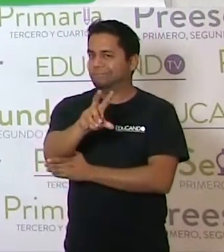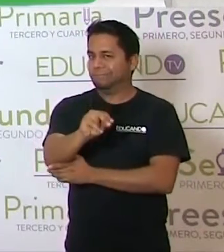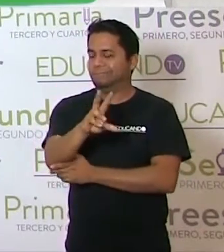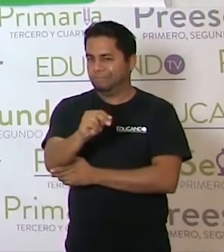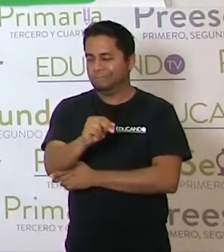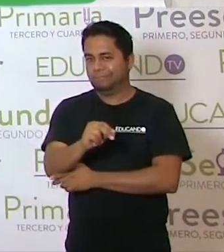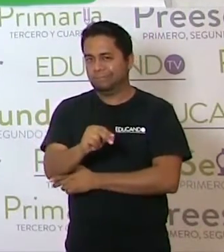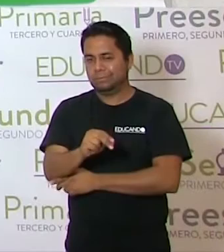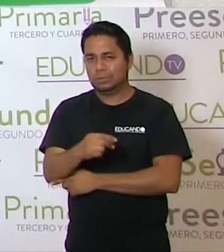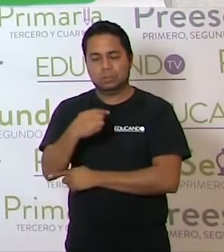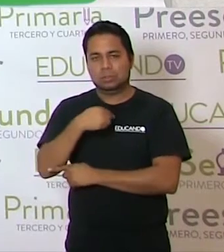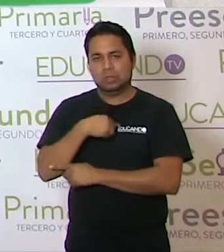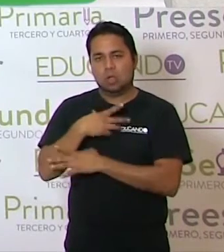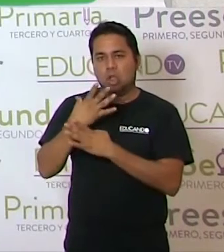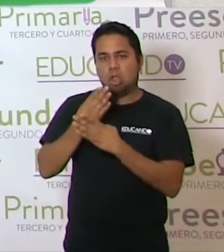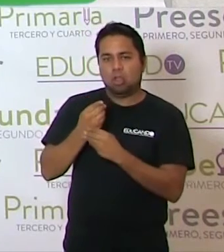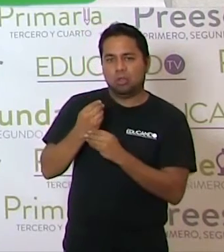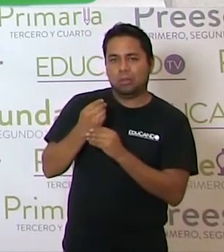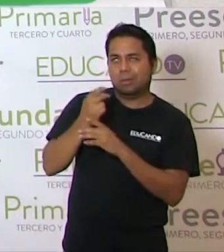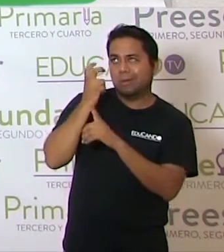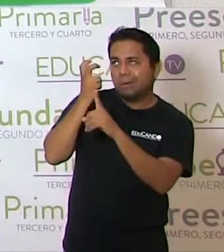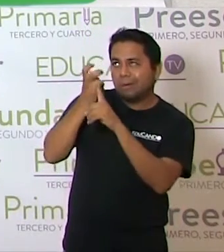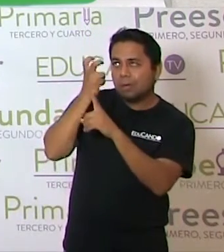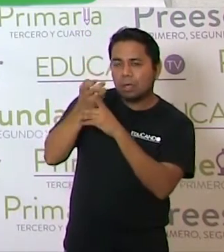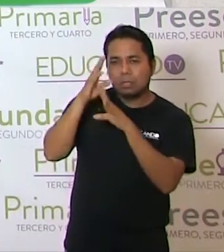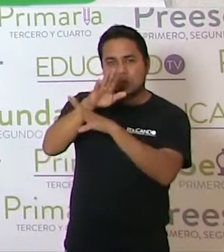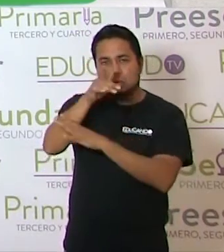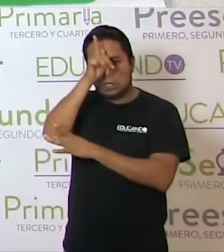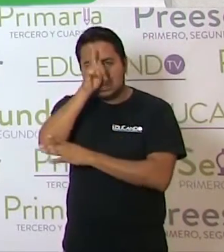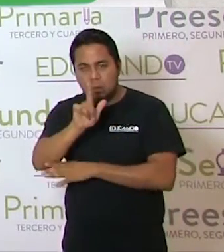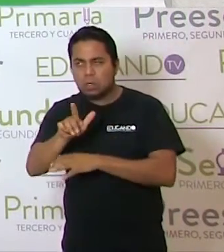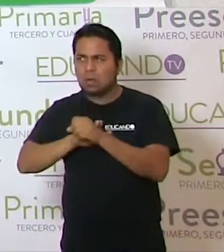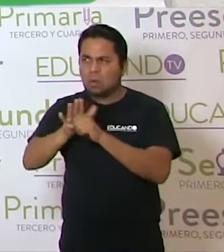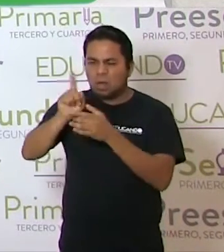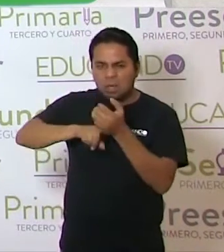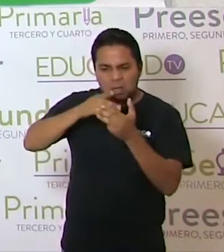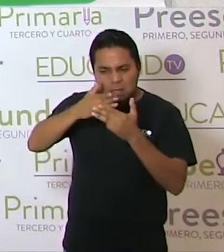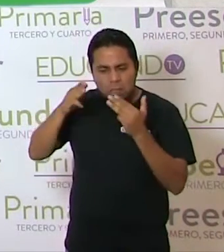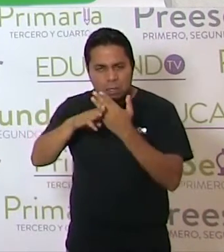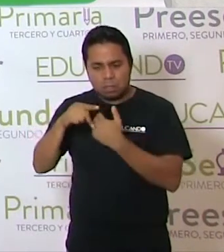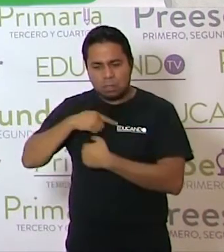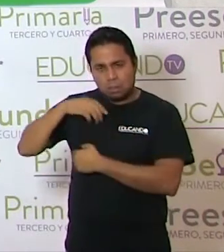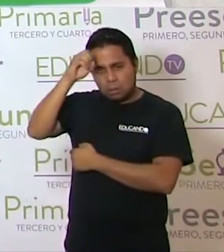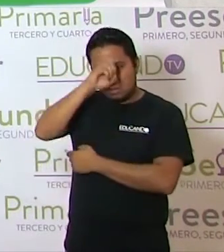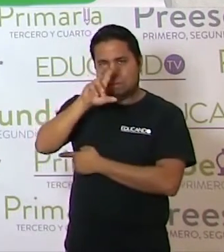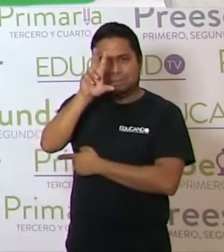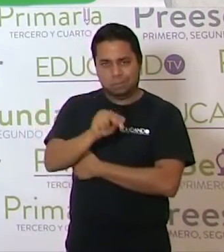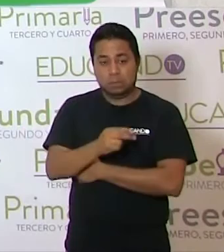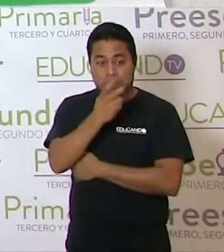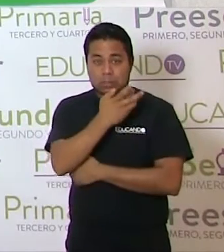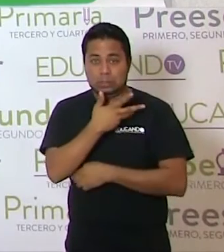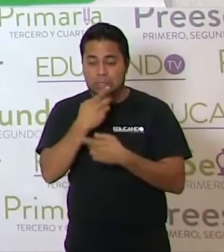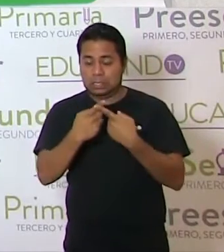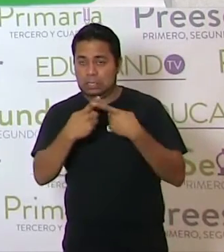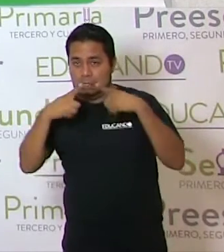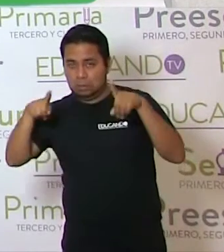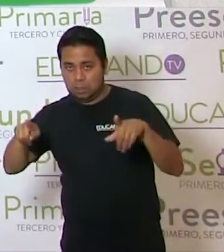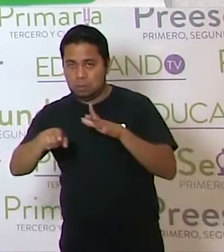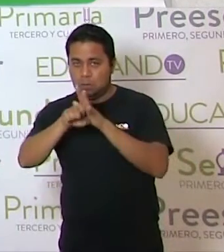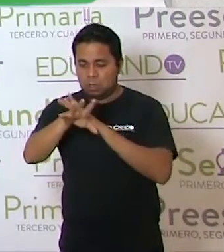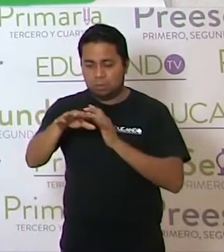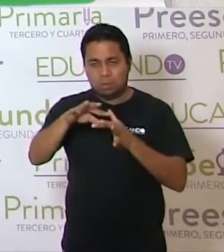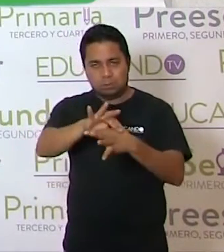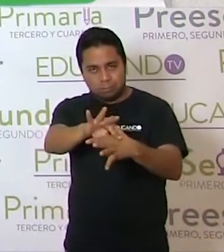acerca de la luna ni de los materiales que componen a la luna si se dan cuenta esta diferencia entre entre un